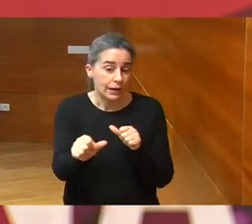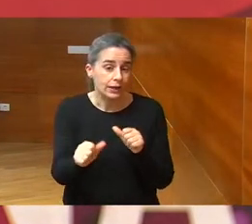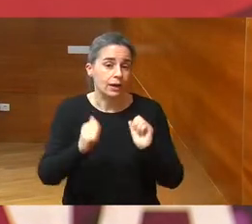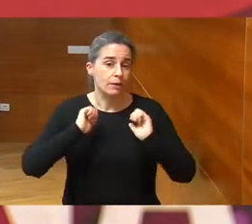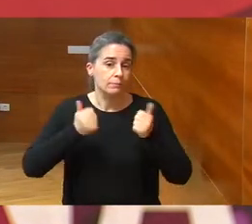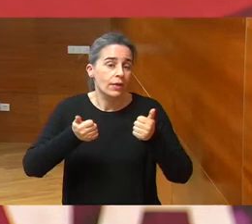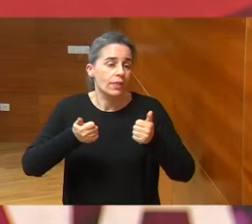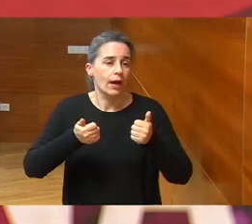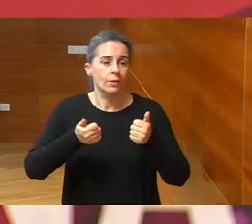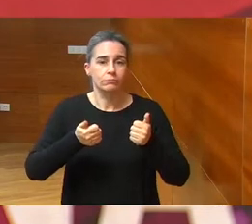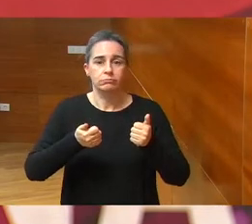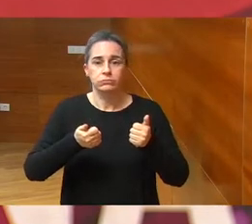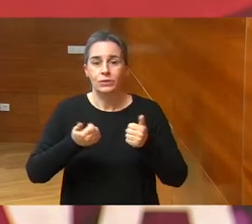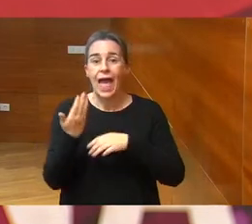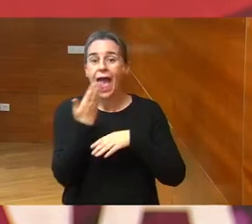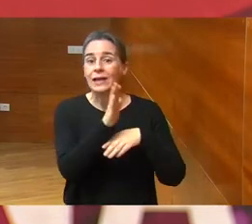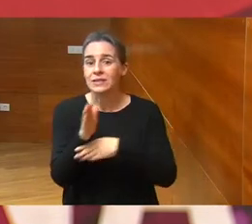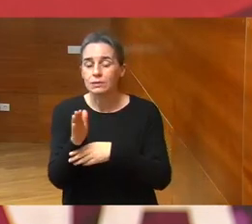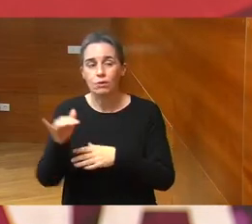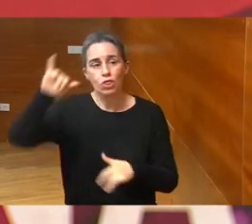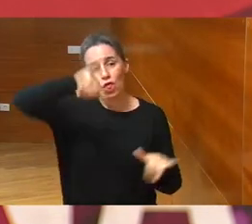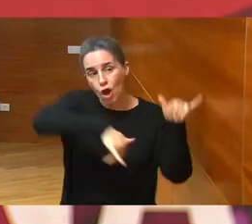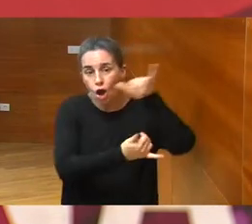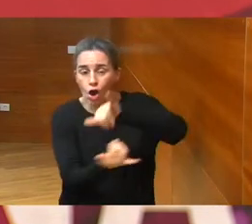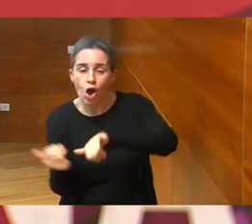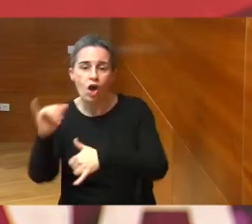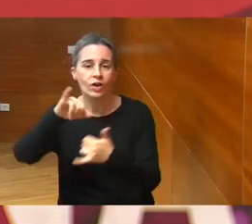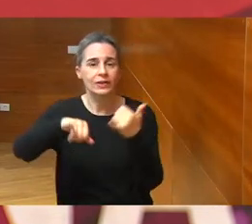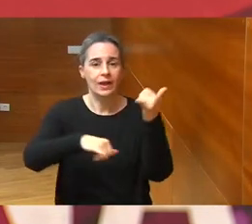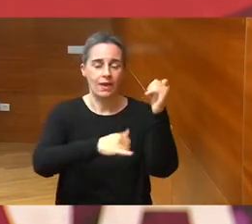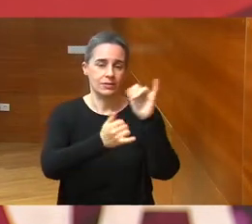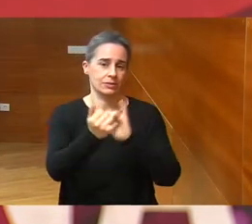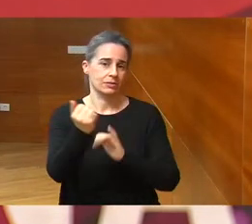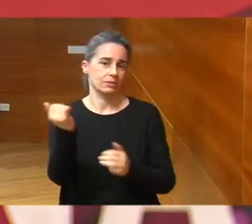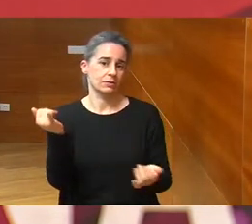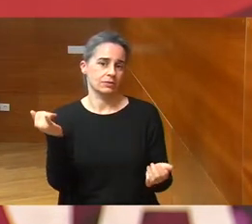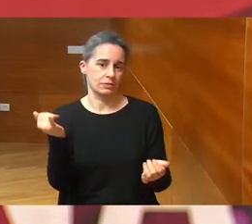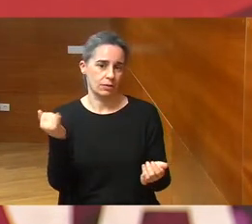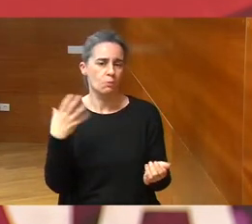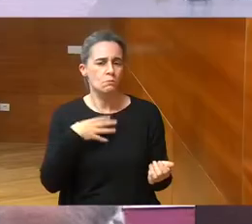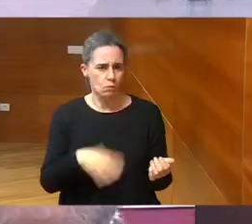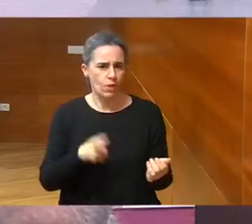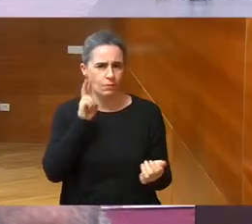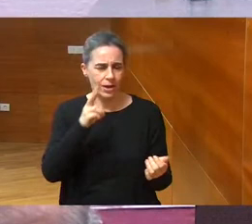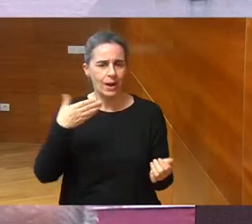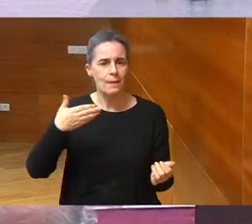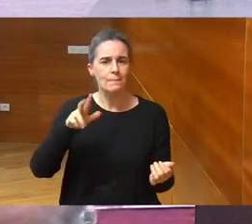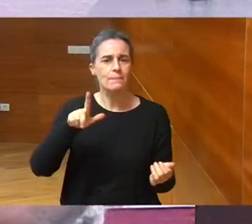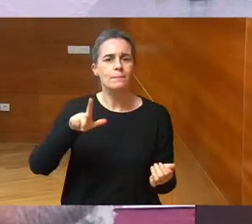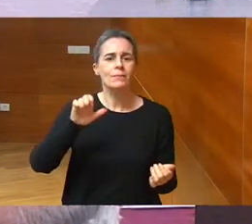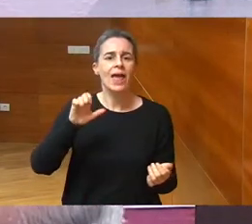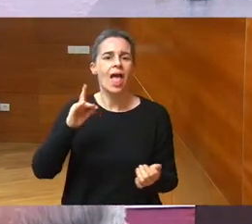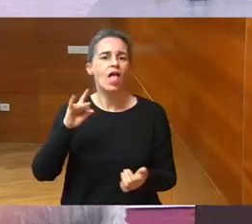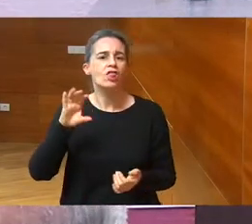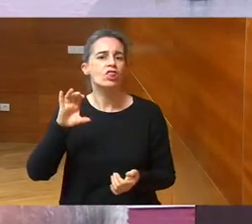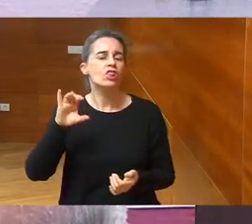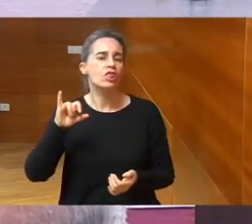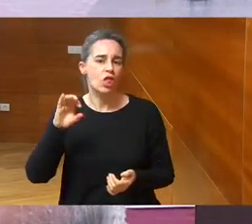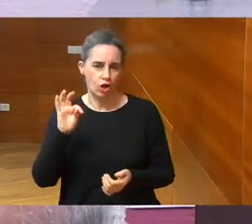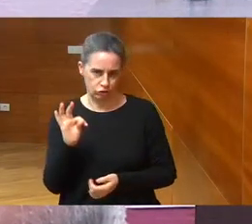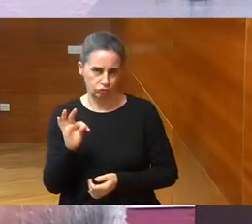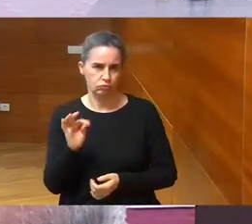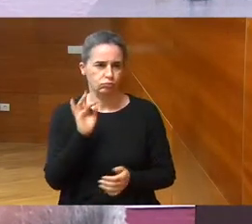exhibición como se puede ver con compledio en muchos sitios